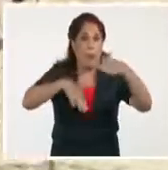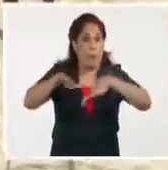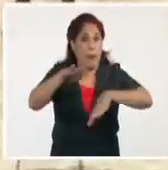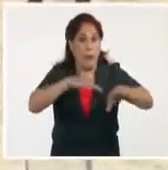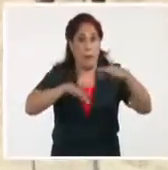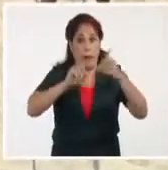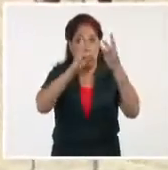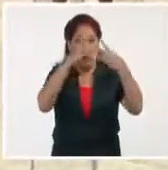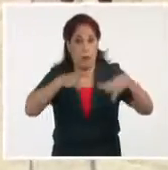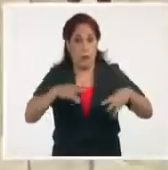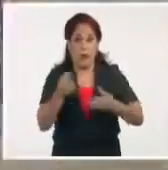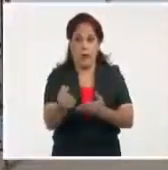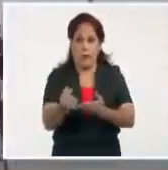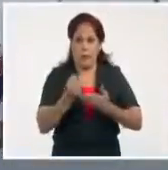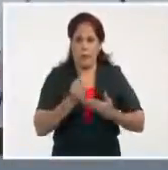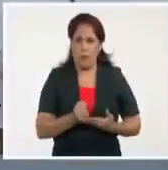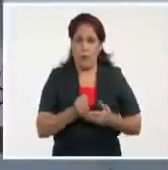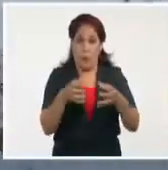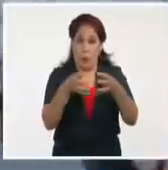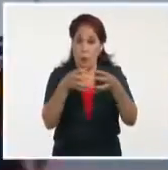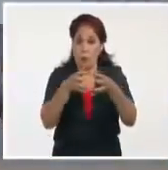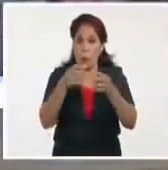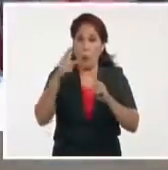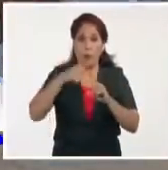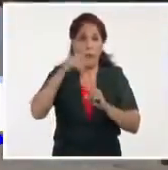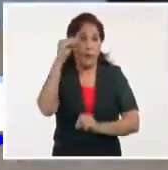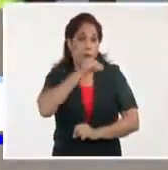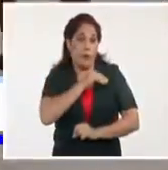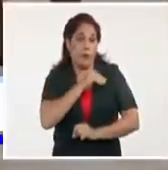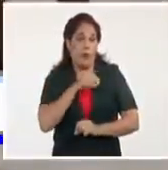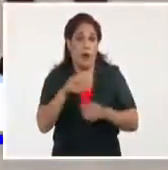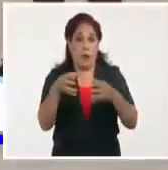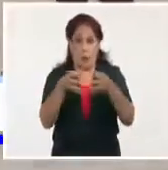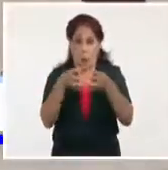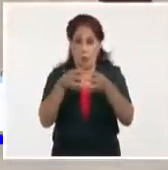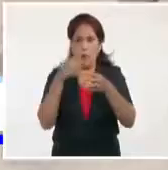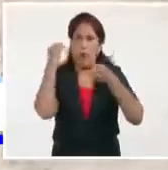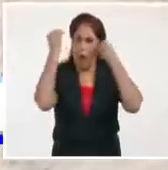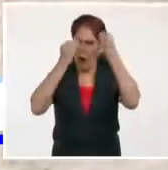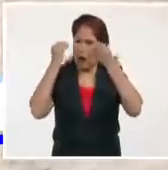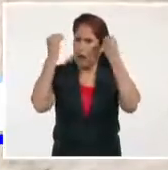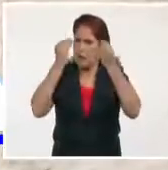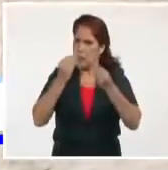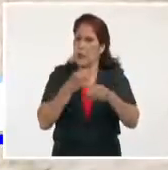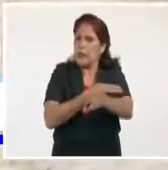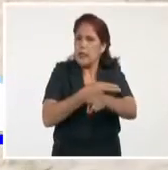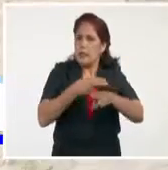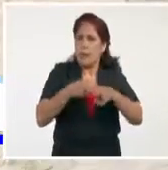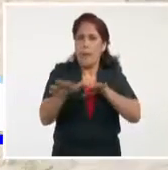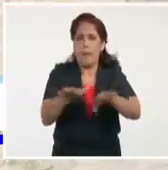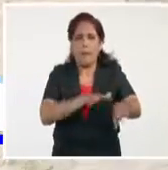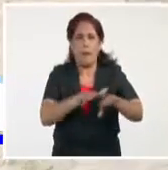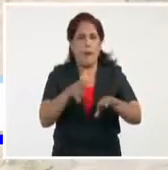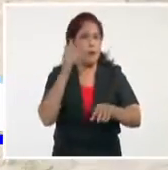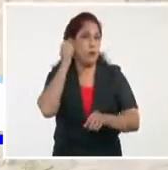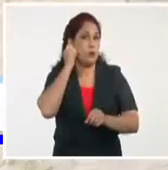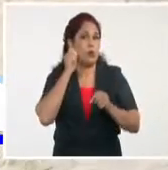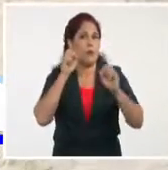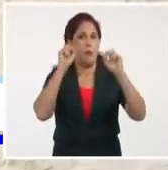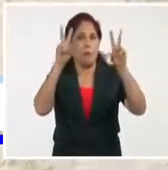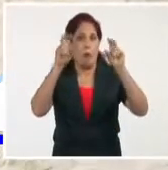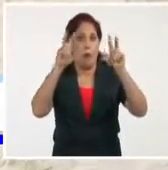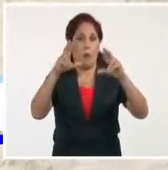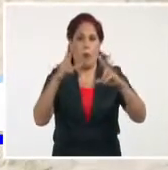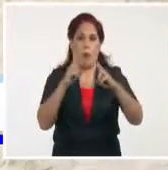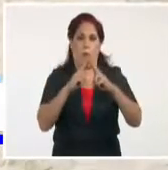digital hit.cu, el colectivo técnico y la Comisión Nacional analizó la trayectoria de toda la preparación sobre la base de